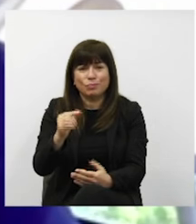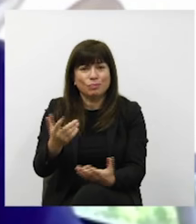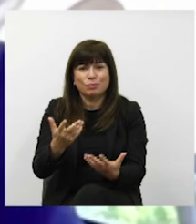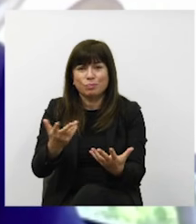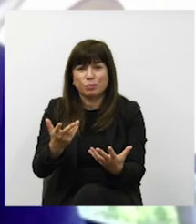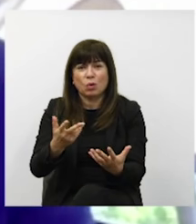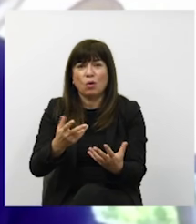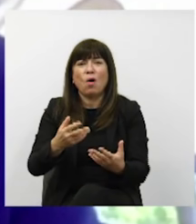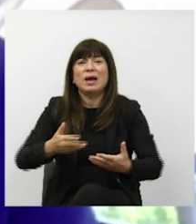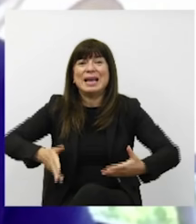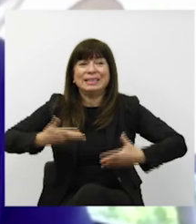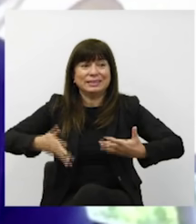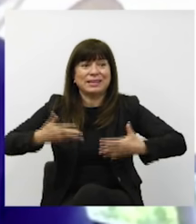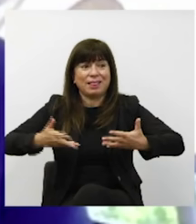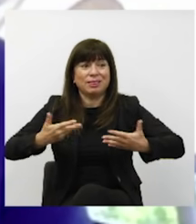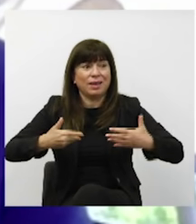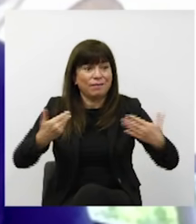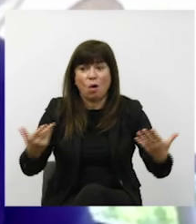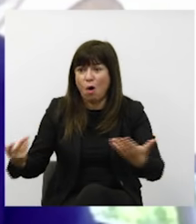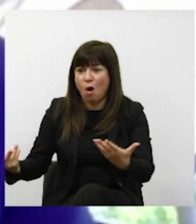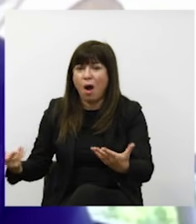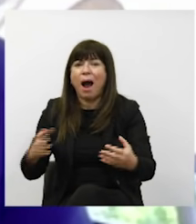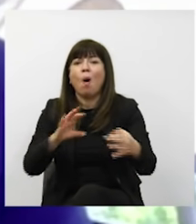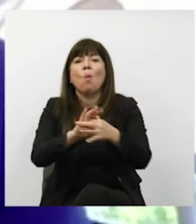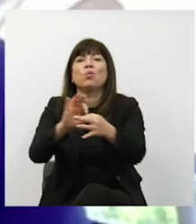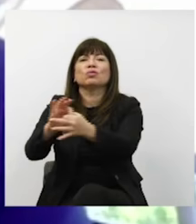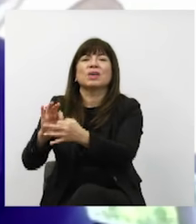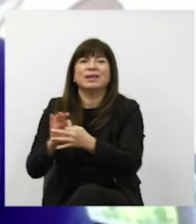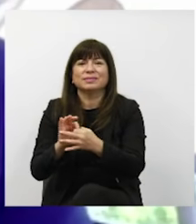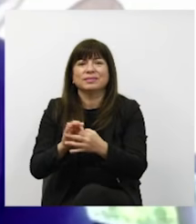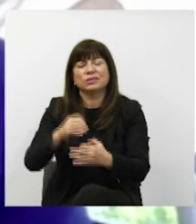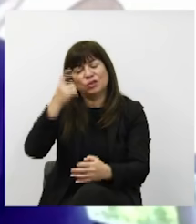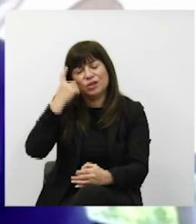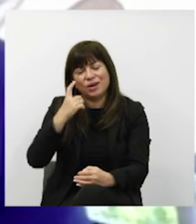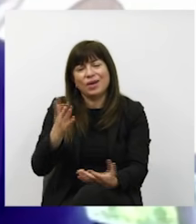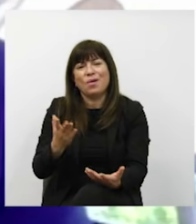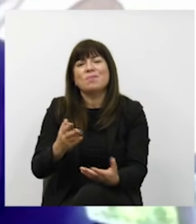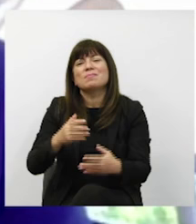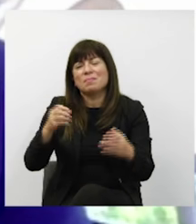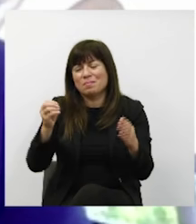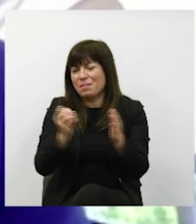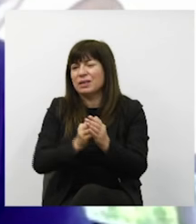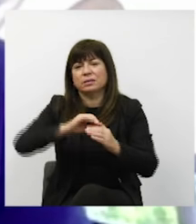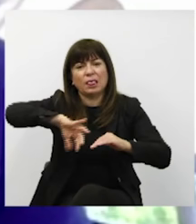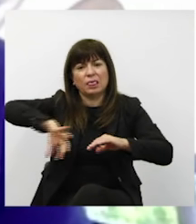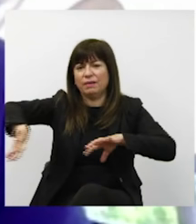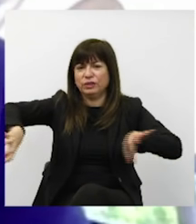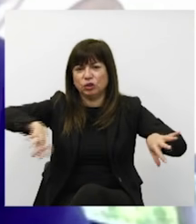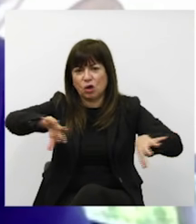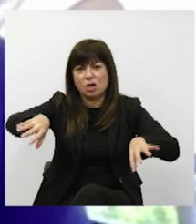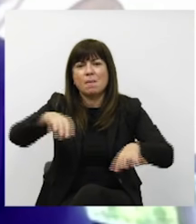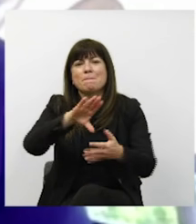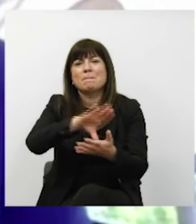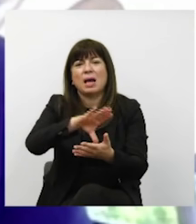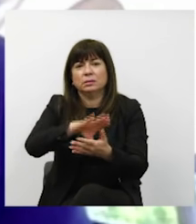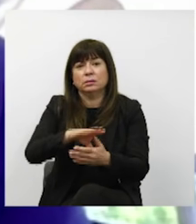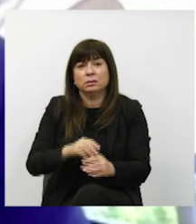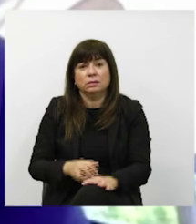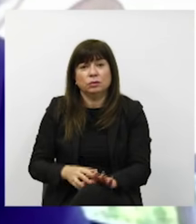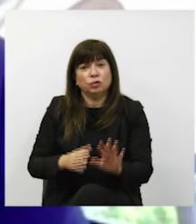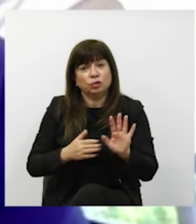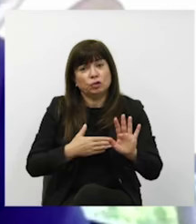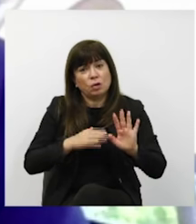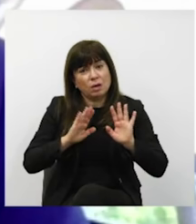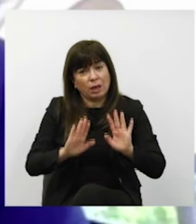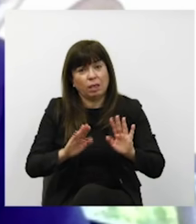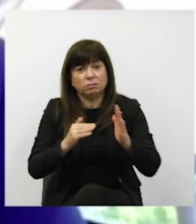muy pocos incentivos a coalicionarse y más bien incentivos a dividirse. Me voy a quedar por aquí por el